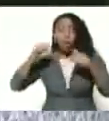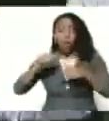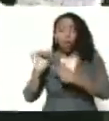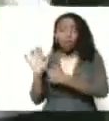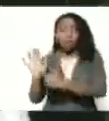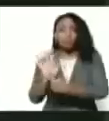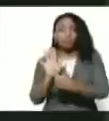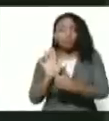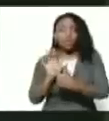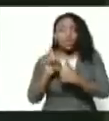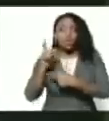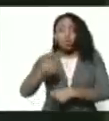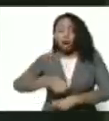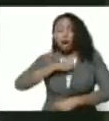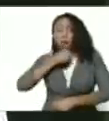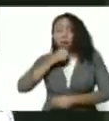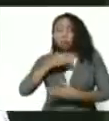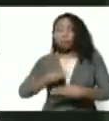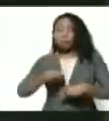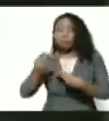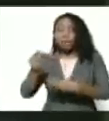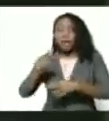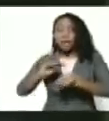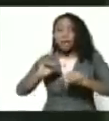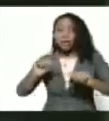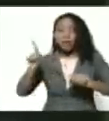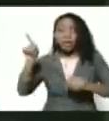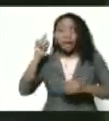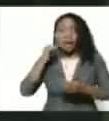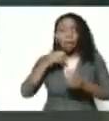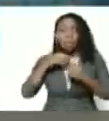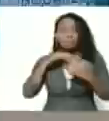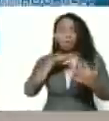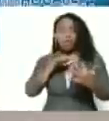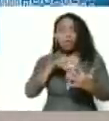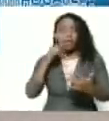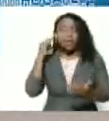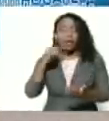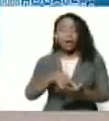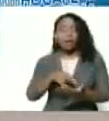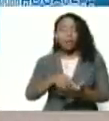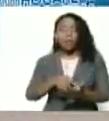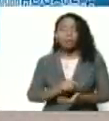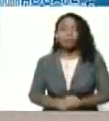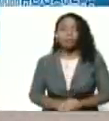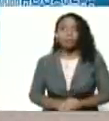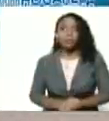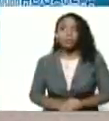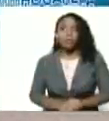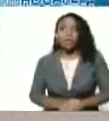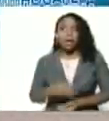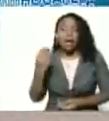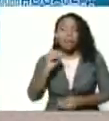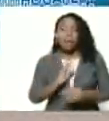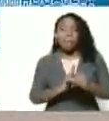el ejemplo que sus abuelos dieron en el terreno en Carabobo. El negro y la negra. Así es. Sí, mira, es más, te voy a